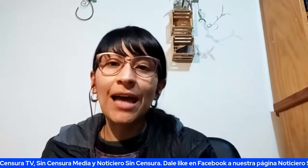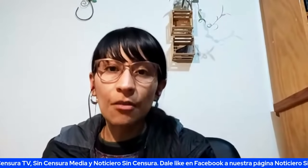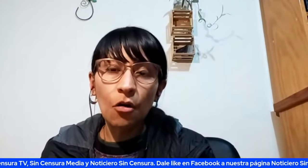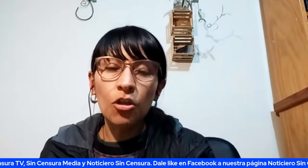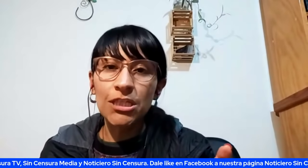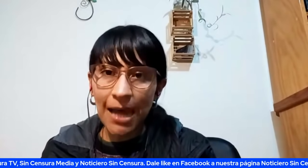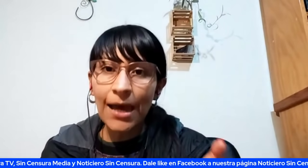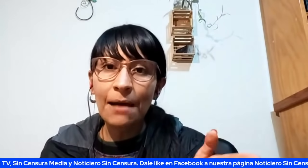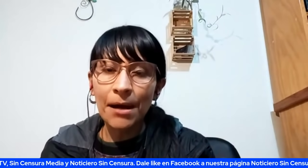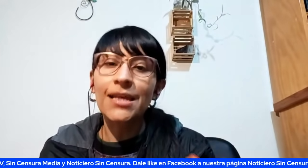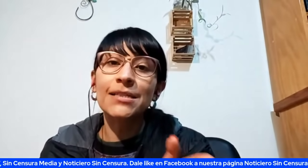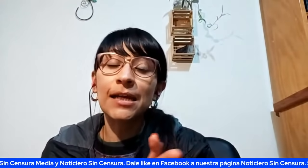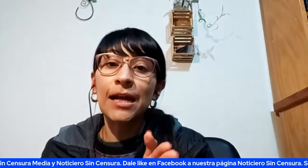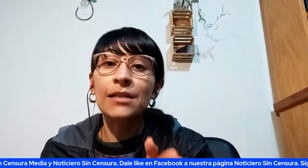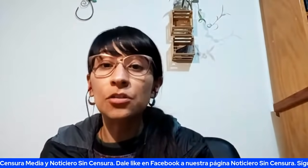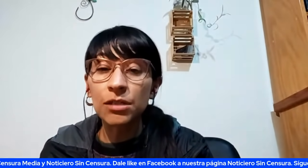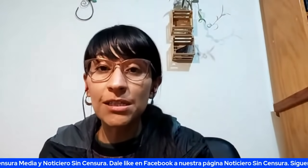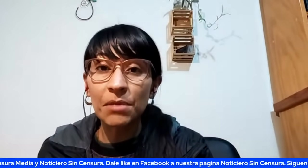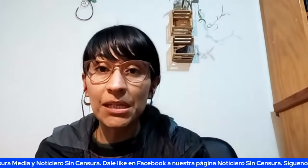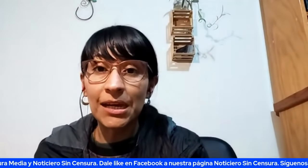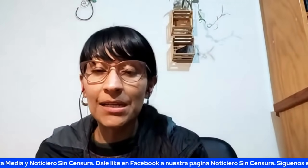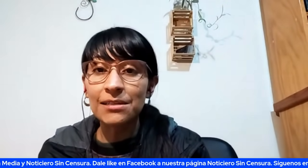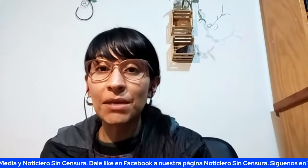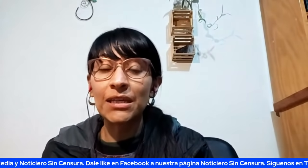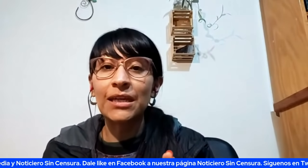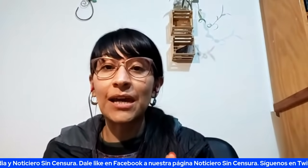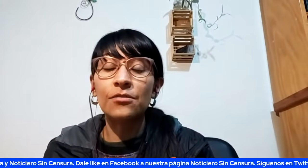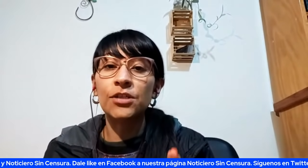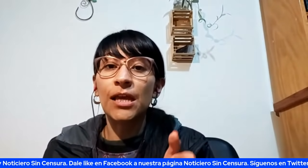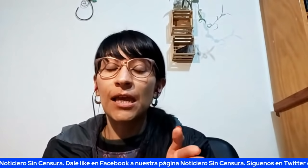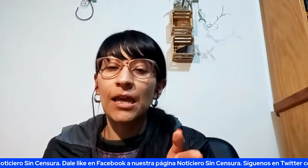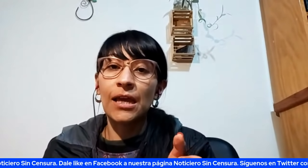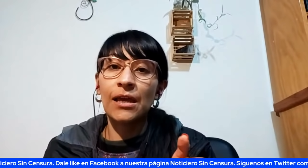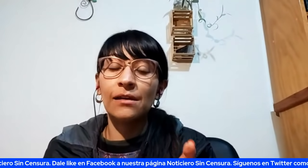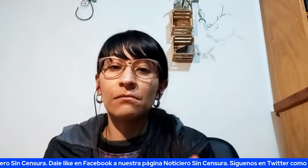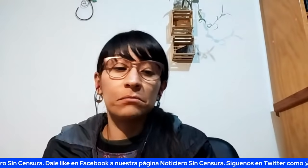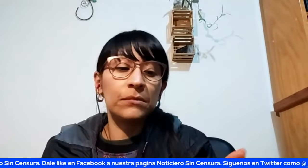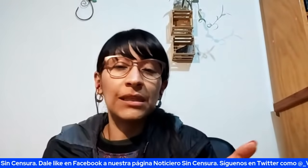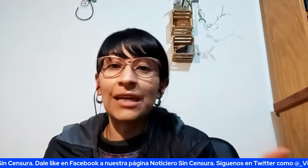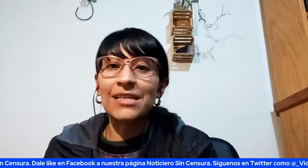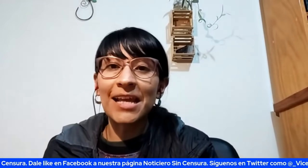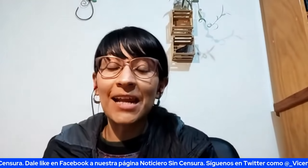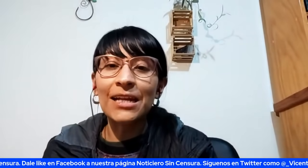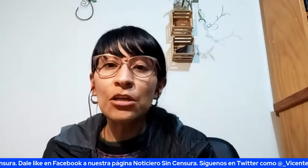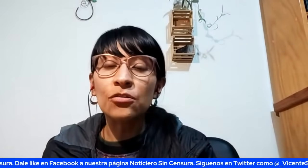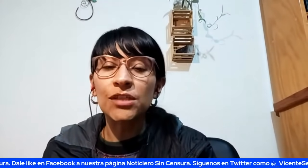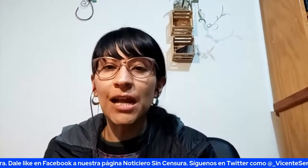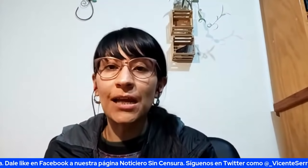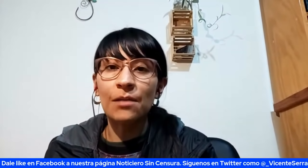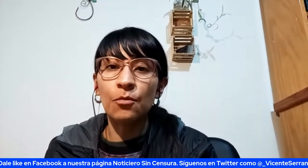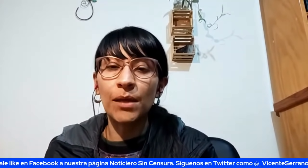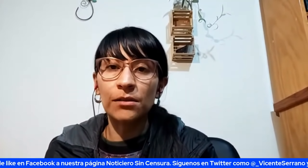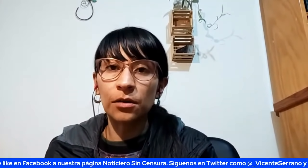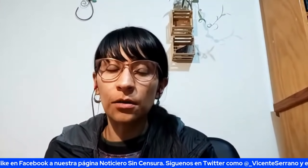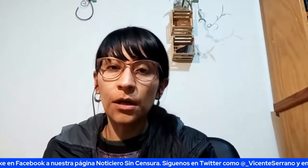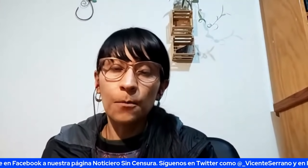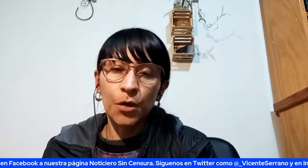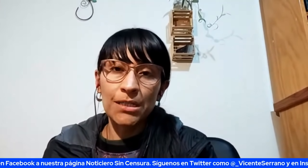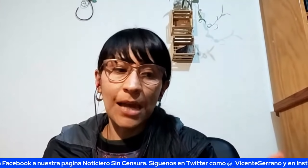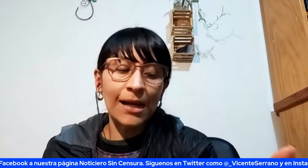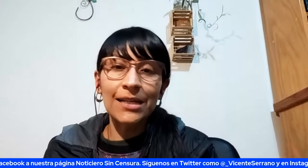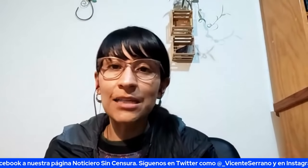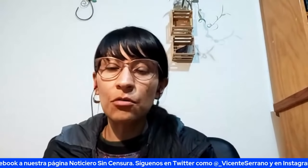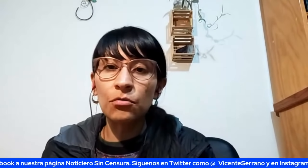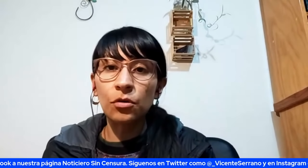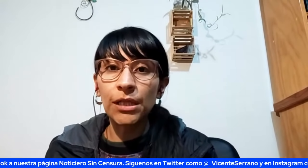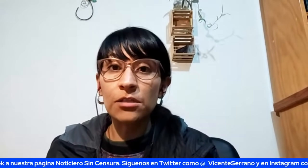que ha afectado ya a varias generaciones de mexicanas y mexicanos. Quienes eran niños en aquel momento